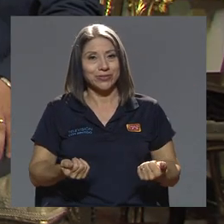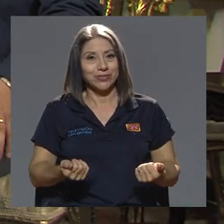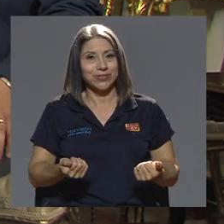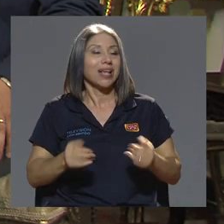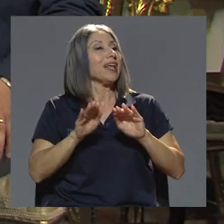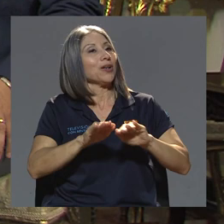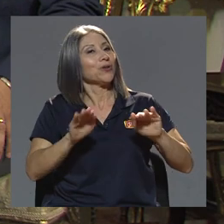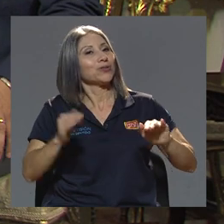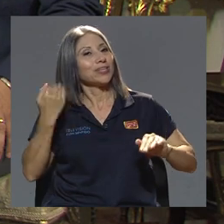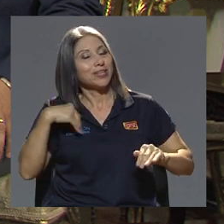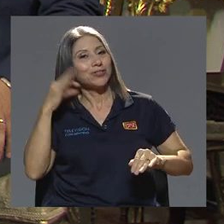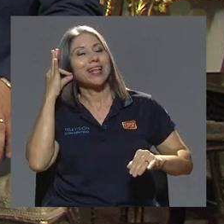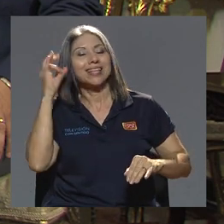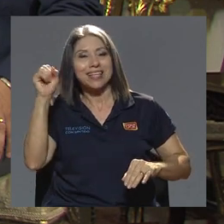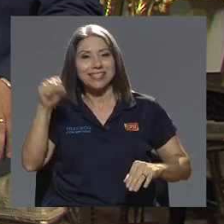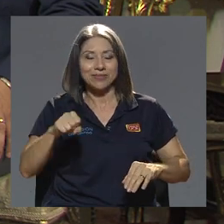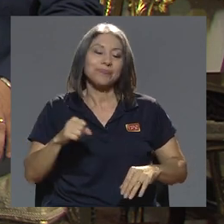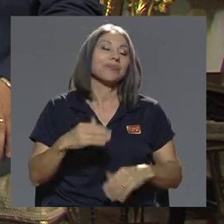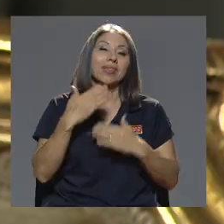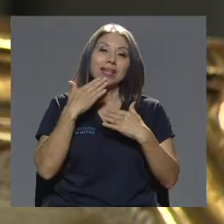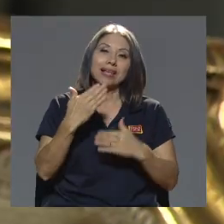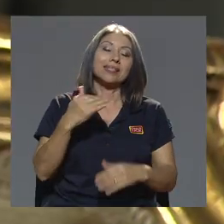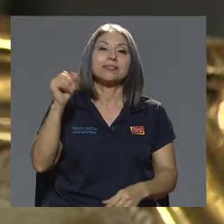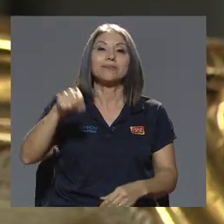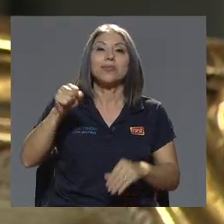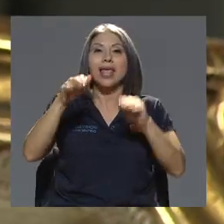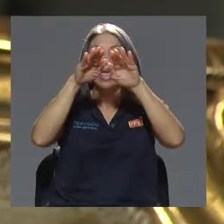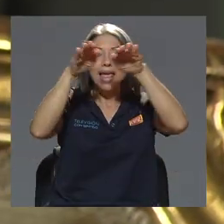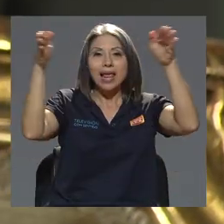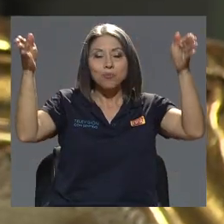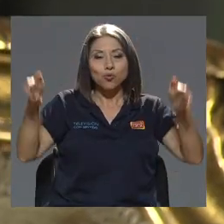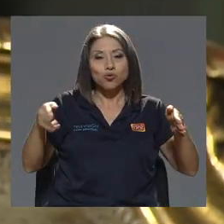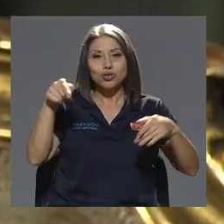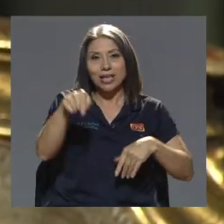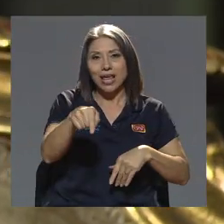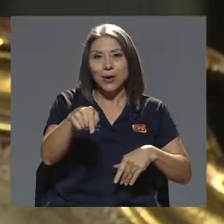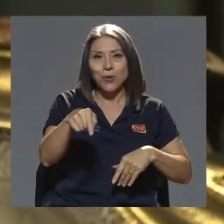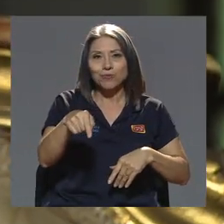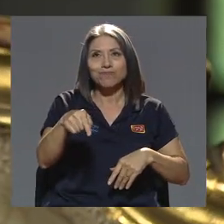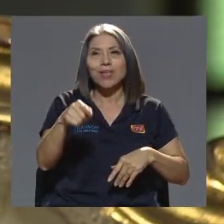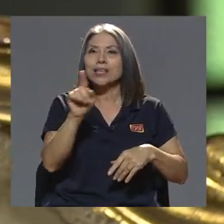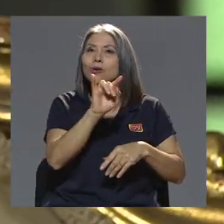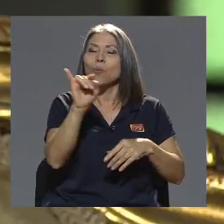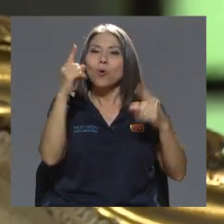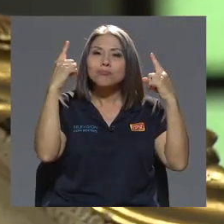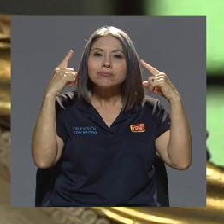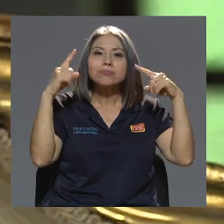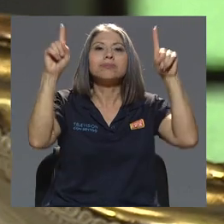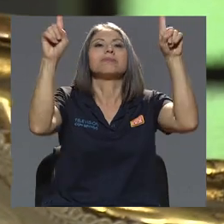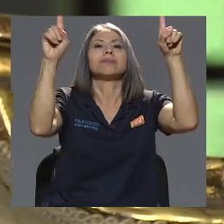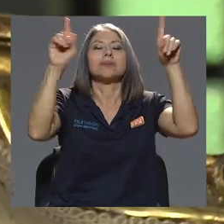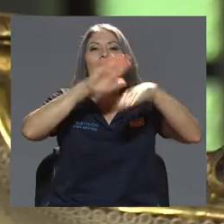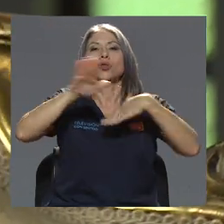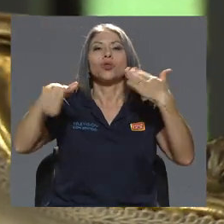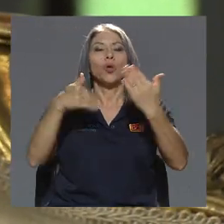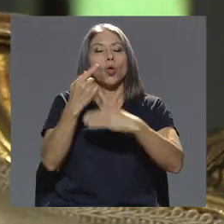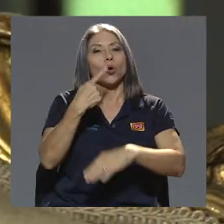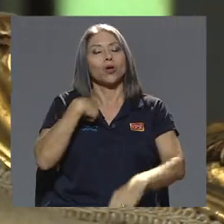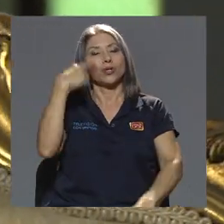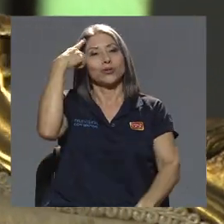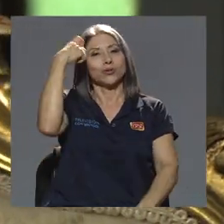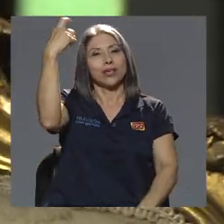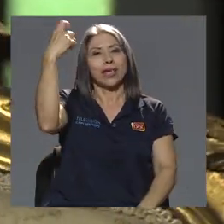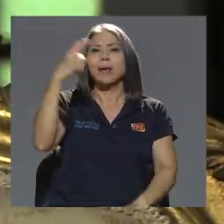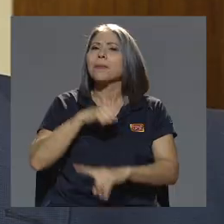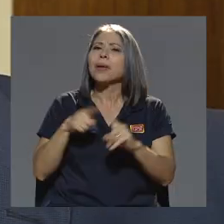sí, los niños y las niñas. El museo yo creo que es la culminación de todo lo que yo soñé. Pero cuéntenos